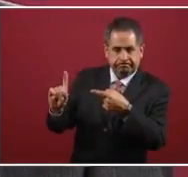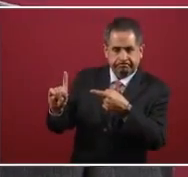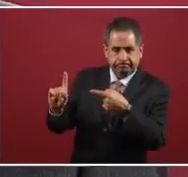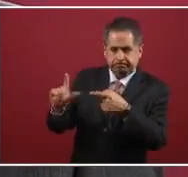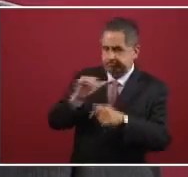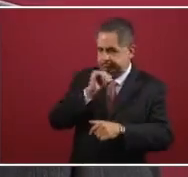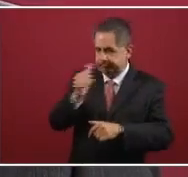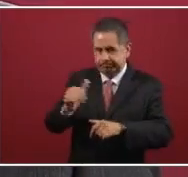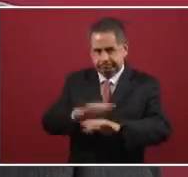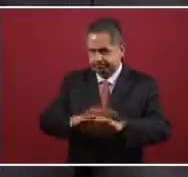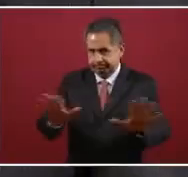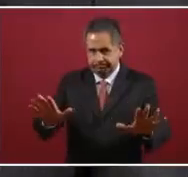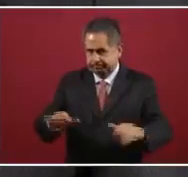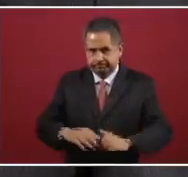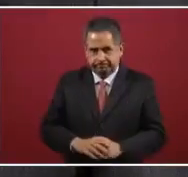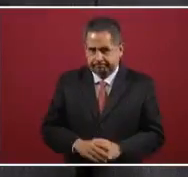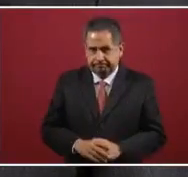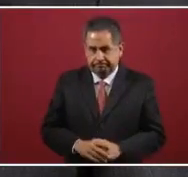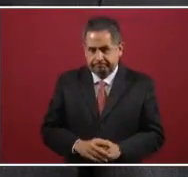nada.